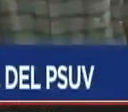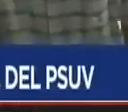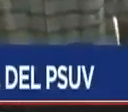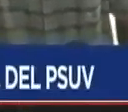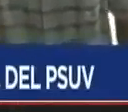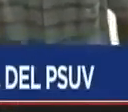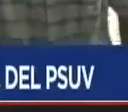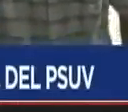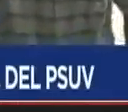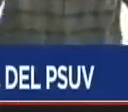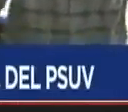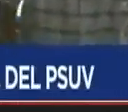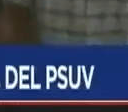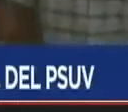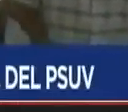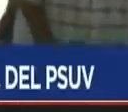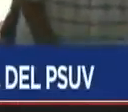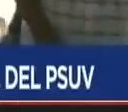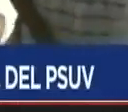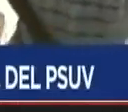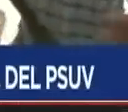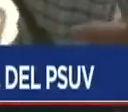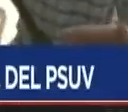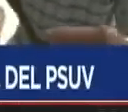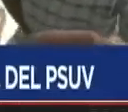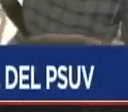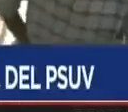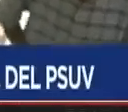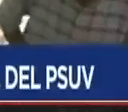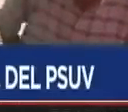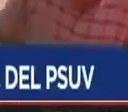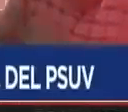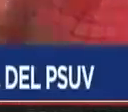Más lealtad con un amigo, con un hermano, imposible.